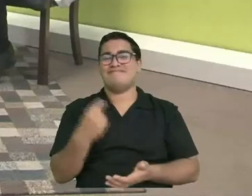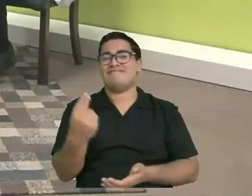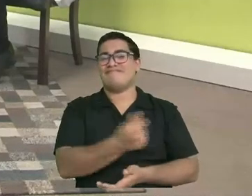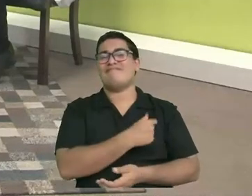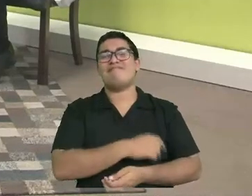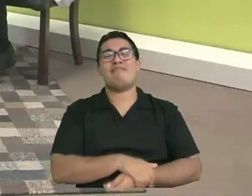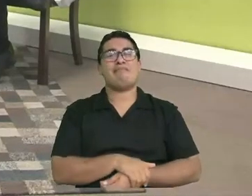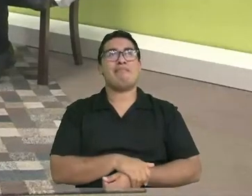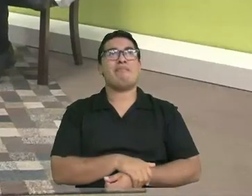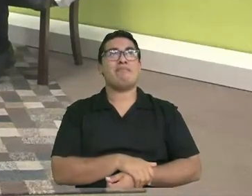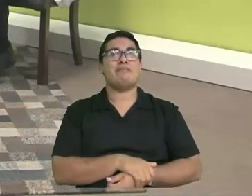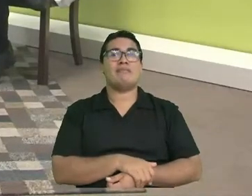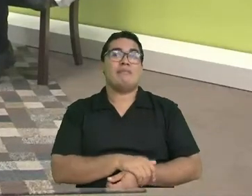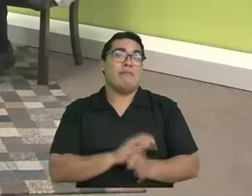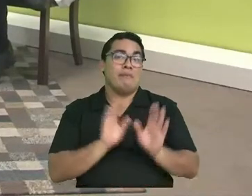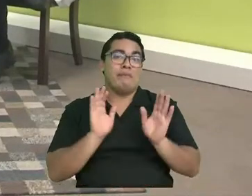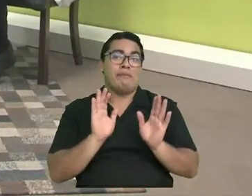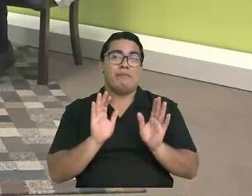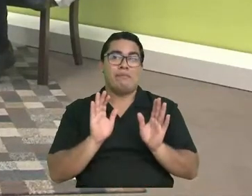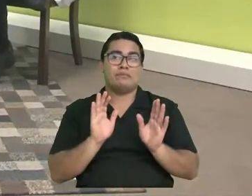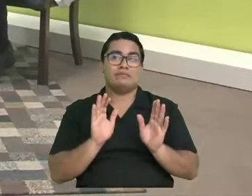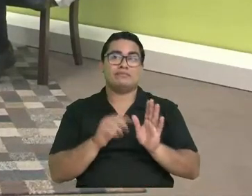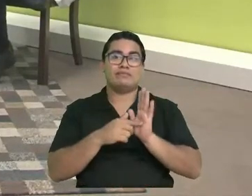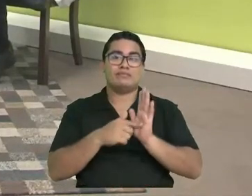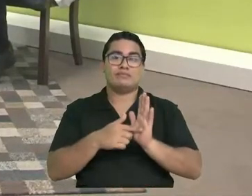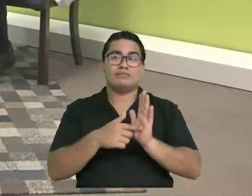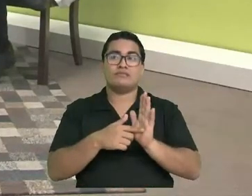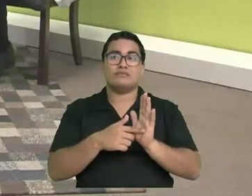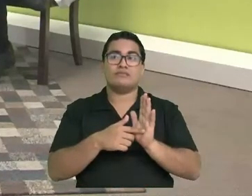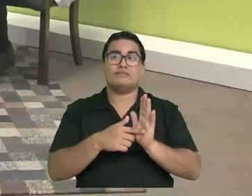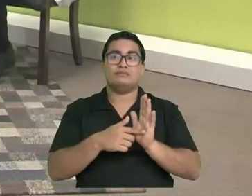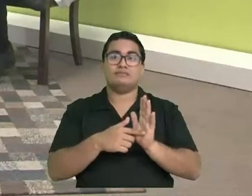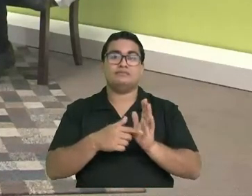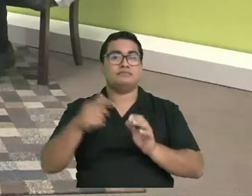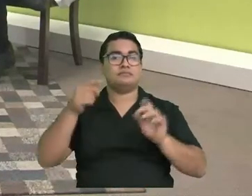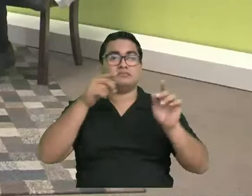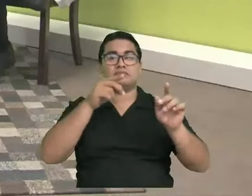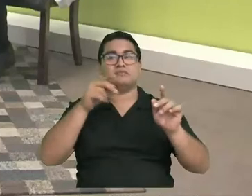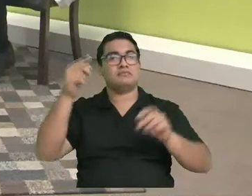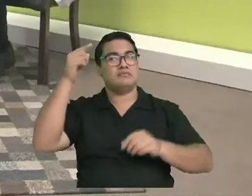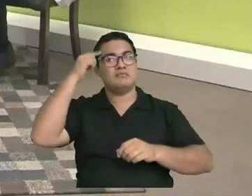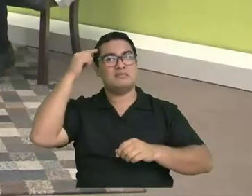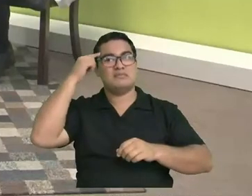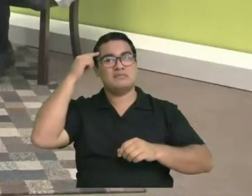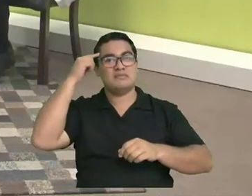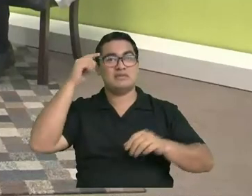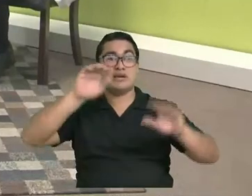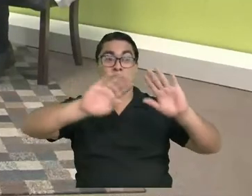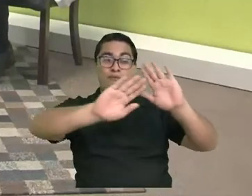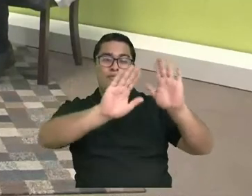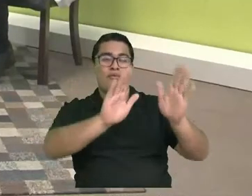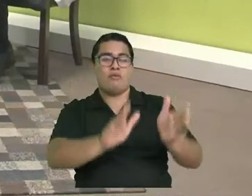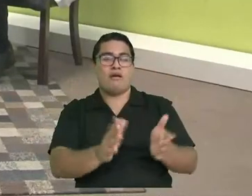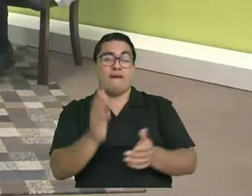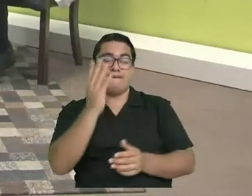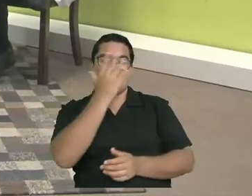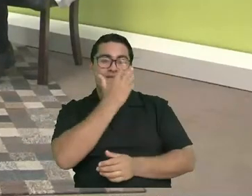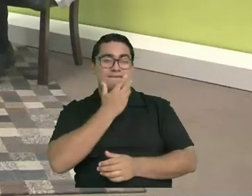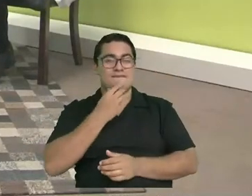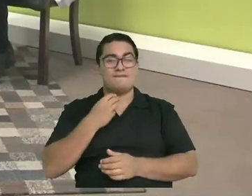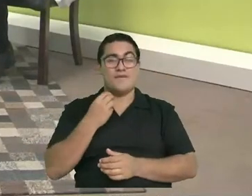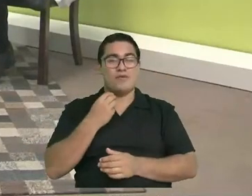decía, es cuestión de apariencia y se considera socialmente que la mujer se ve más atractiva,